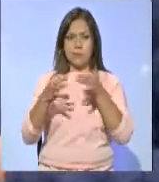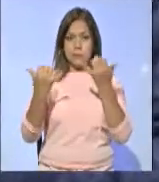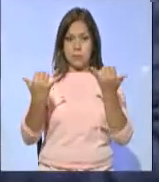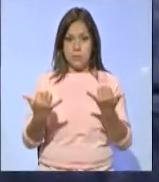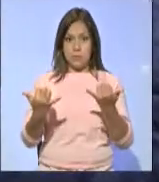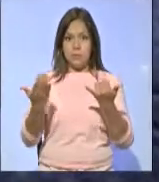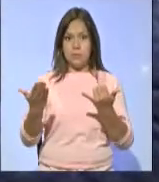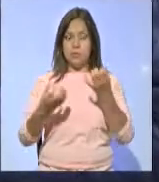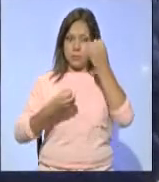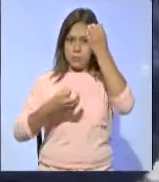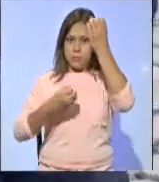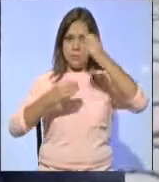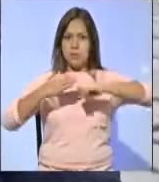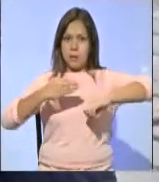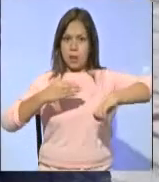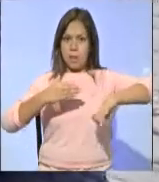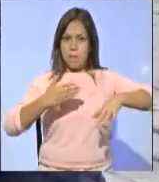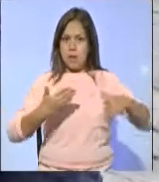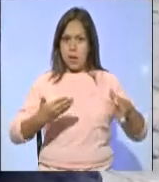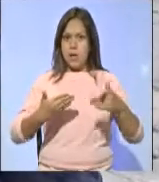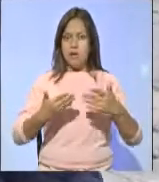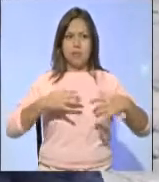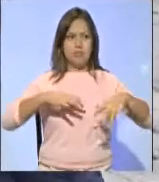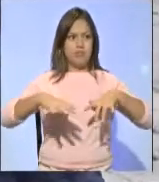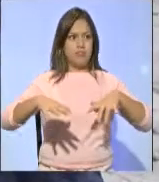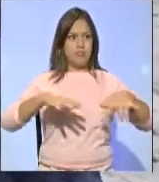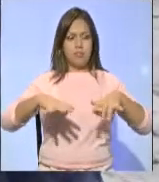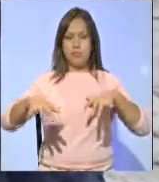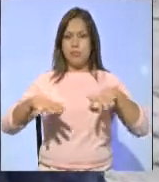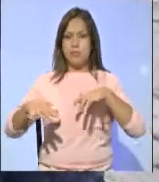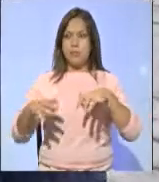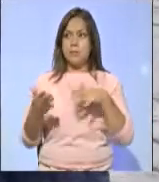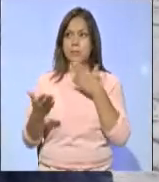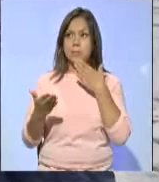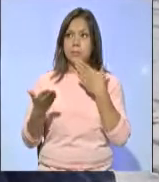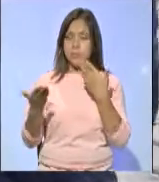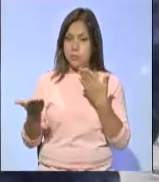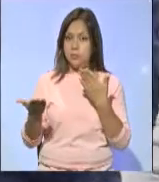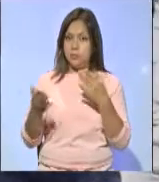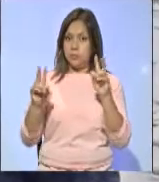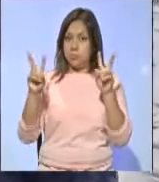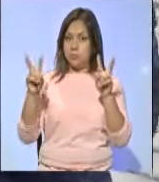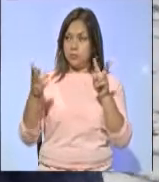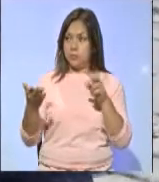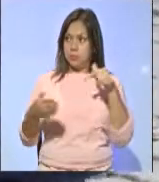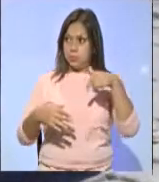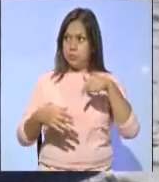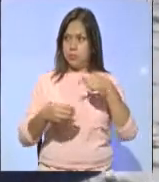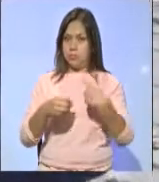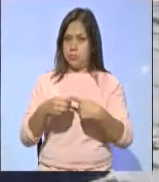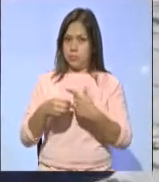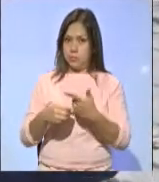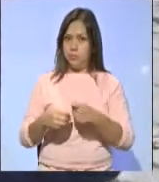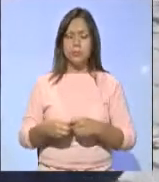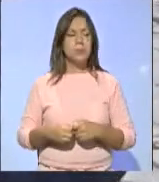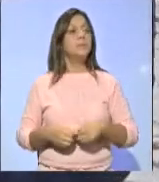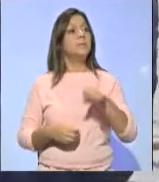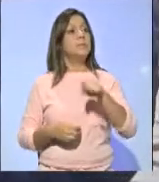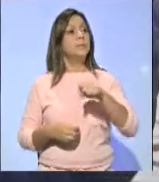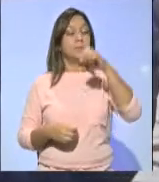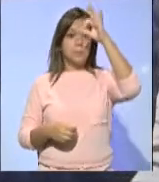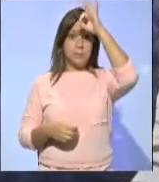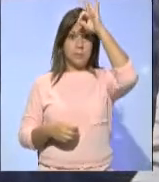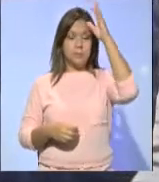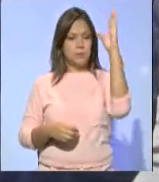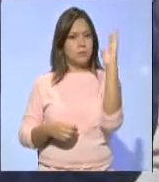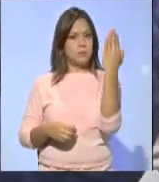ustedes van a continuar con estas campañas, van a realizar ciertas actividades con respecto a este tema aquí en la ciudad de Quito. Sí, el Hospital Eugenio